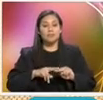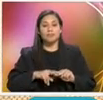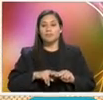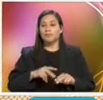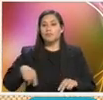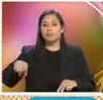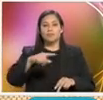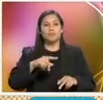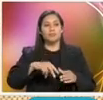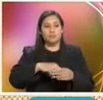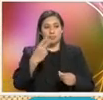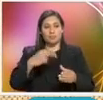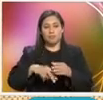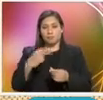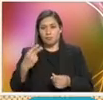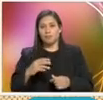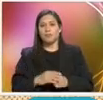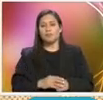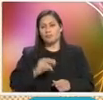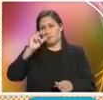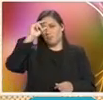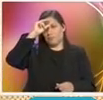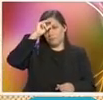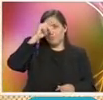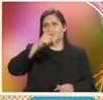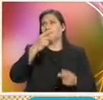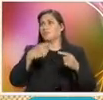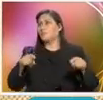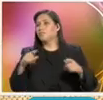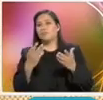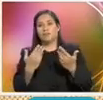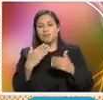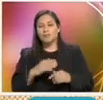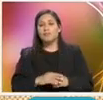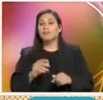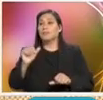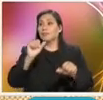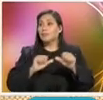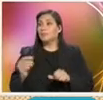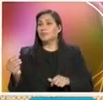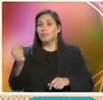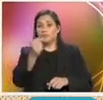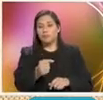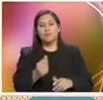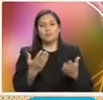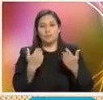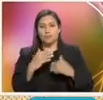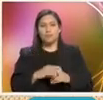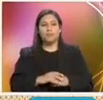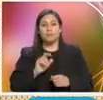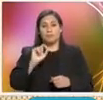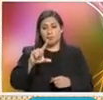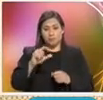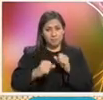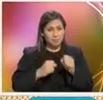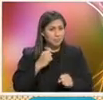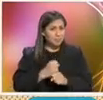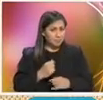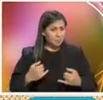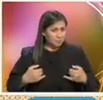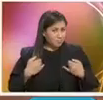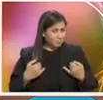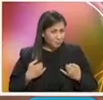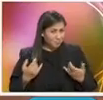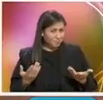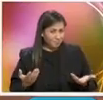más vacías de tanto de los genios que Claro tenemos está. y siempre es difícil reemplazarlos. Y están a 27 años